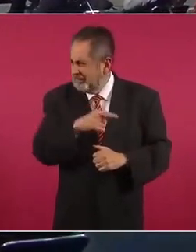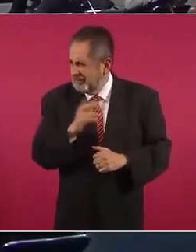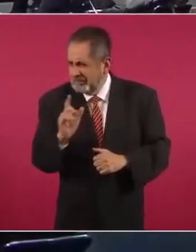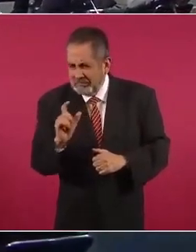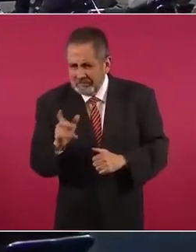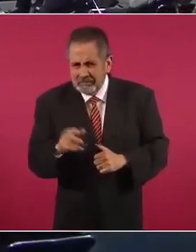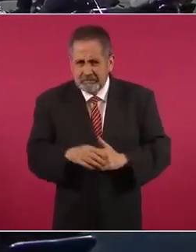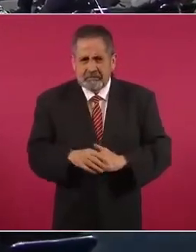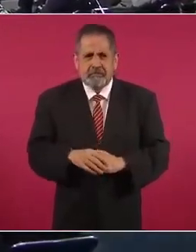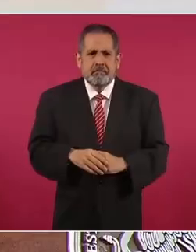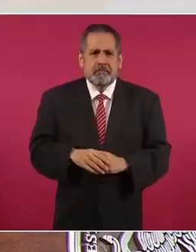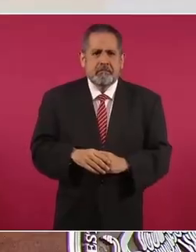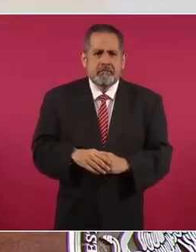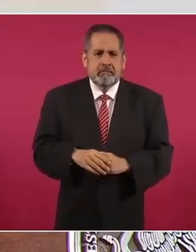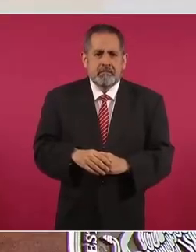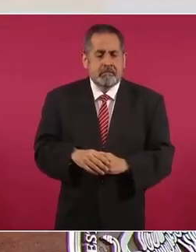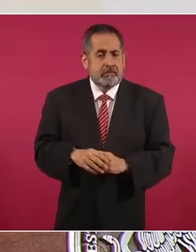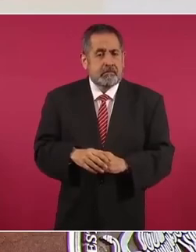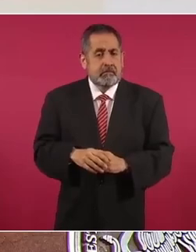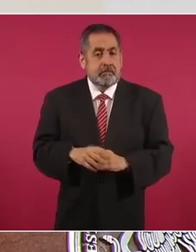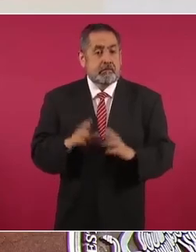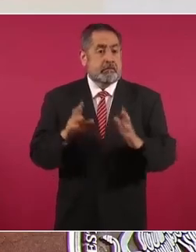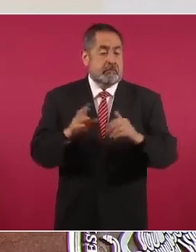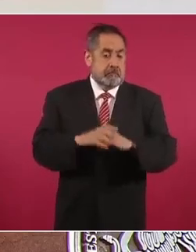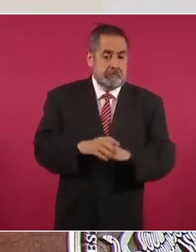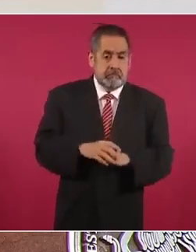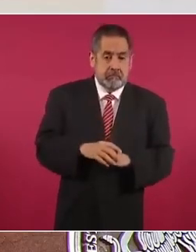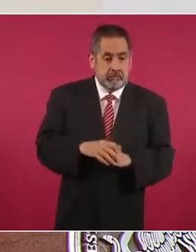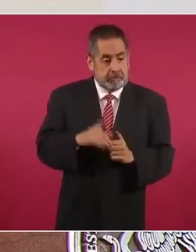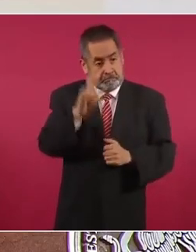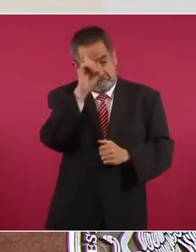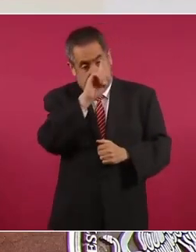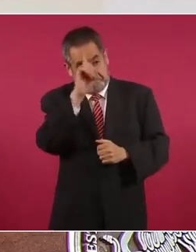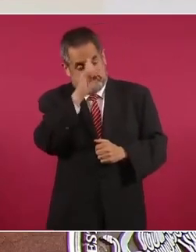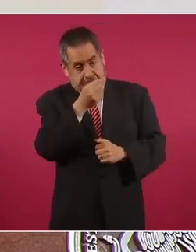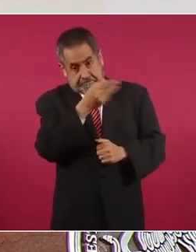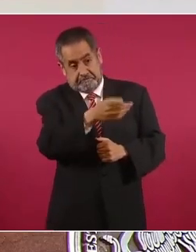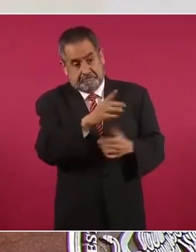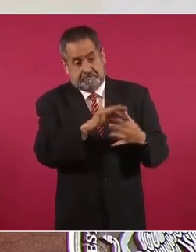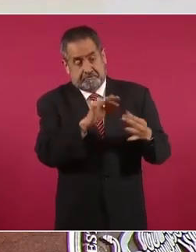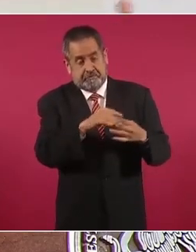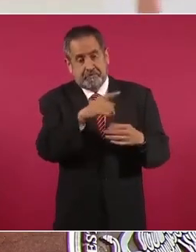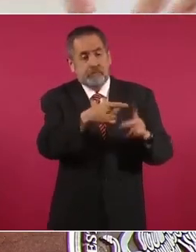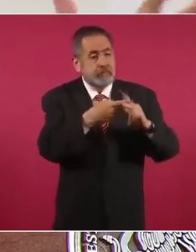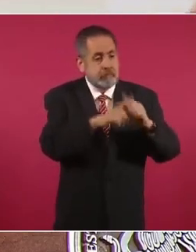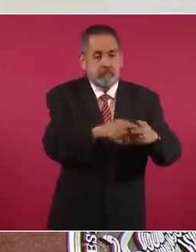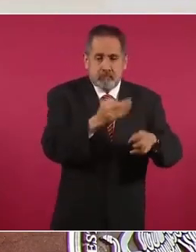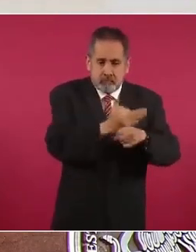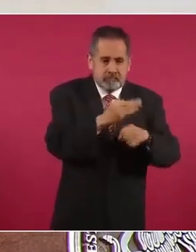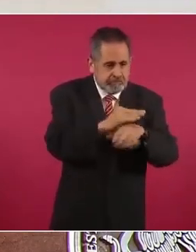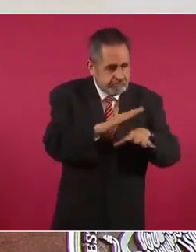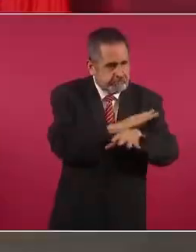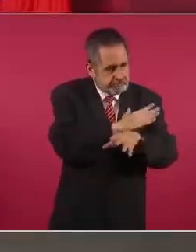¿Eh? Sí, pues una recomendación, que empiecen ya